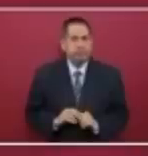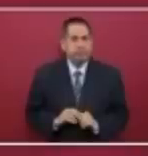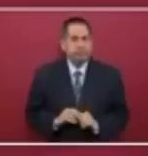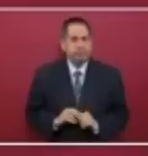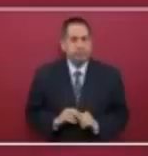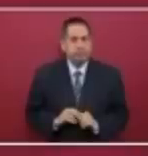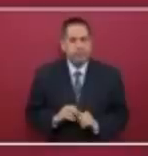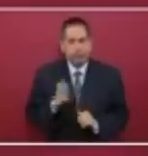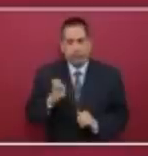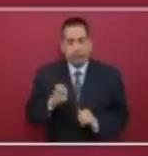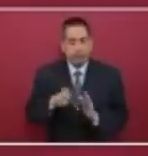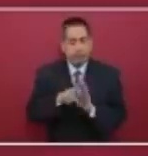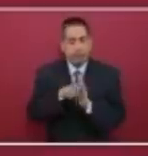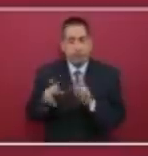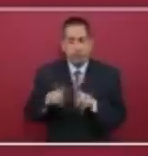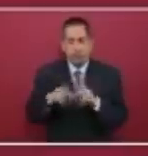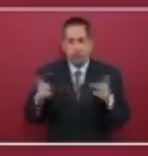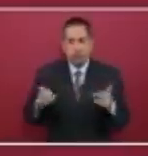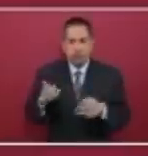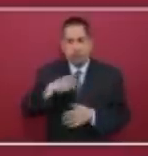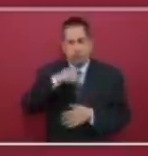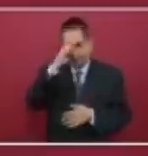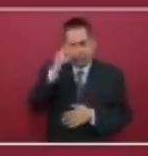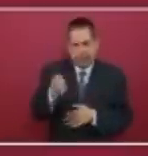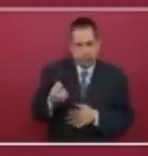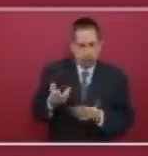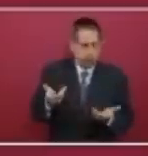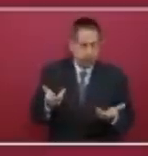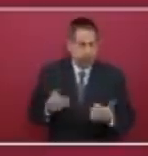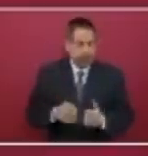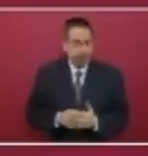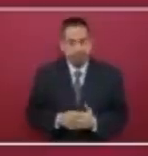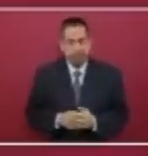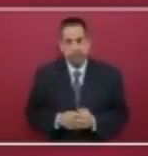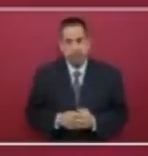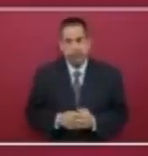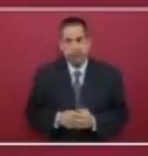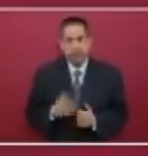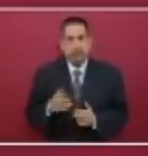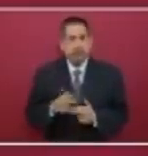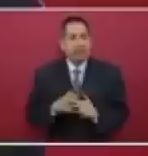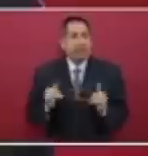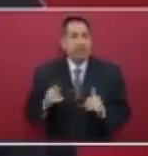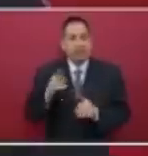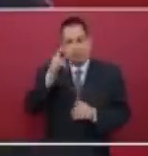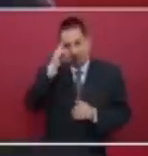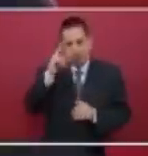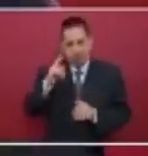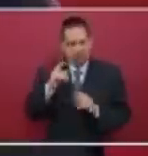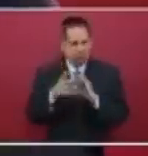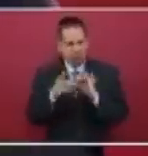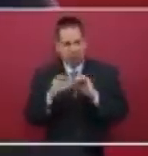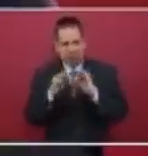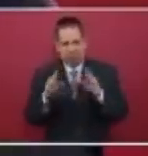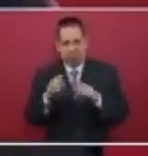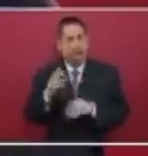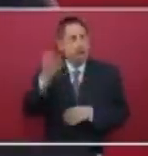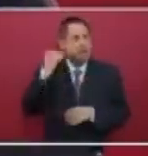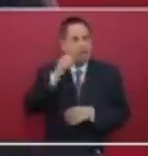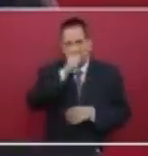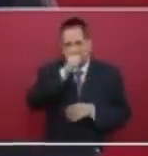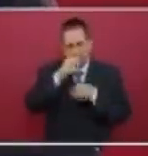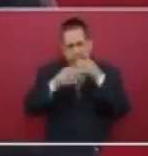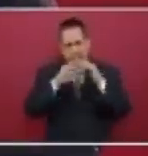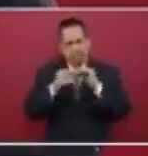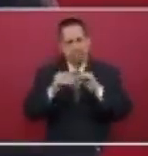este periódico pues no tome en cuenta es ni siquiera sacó en su momento